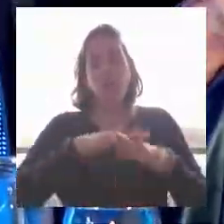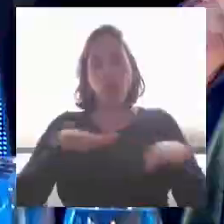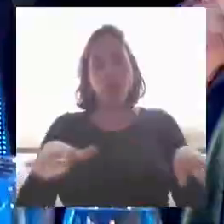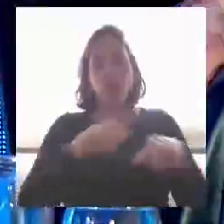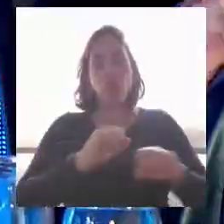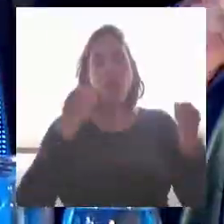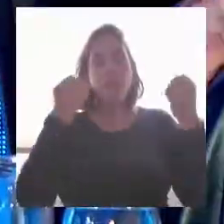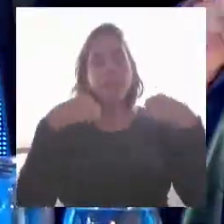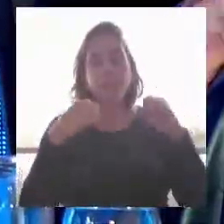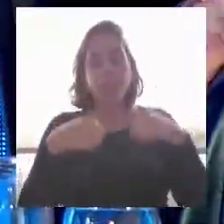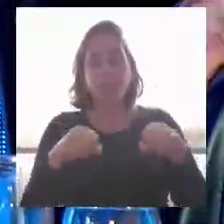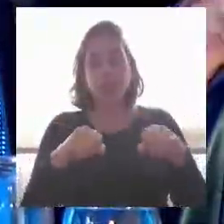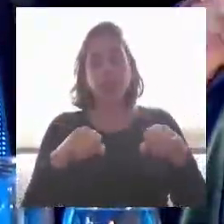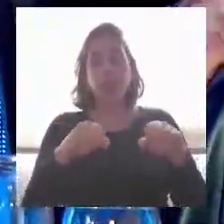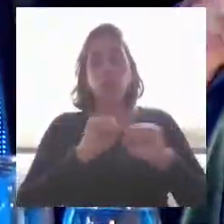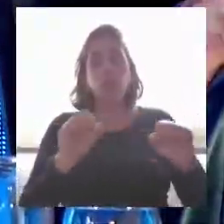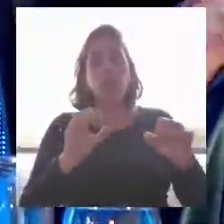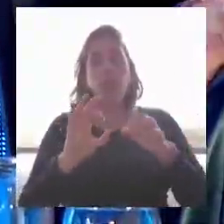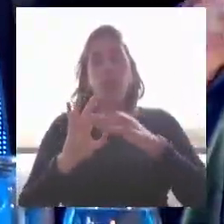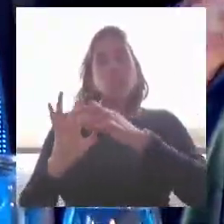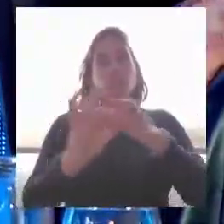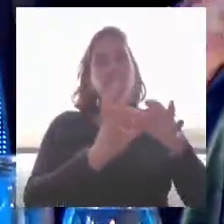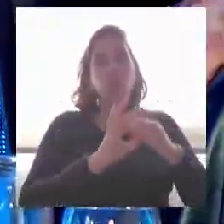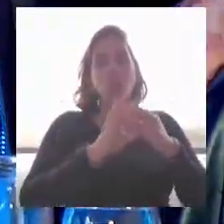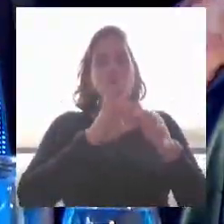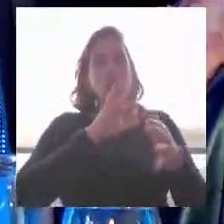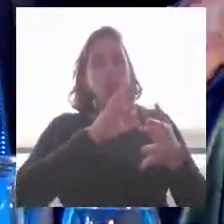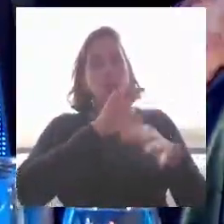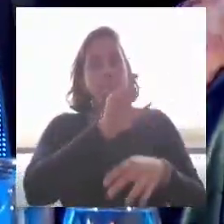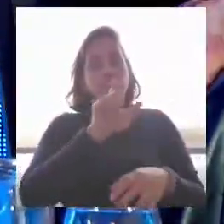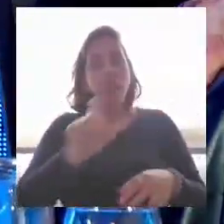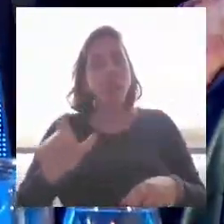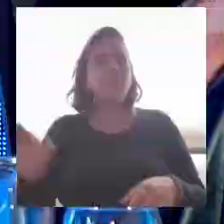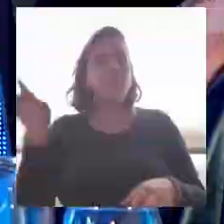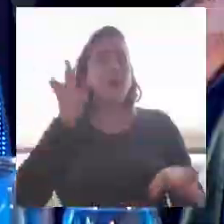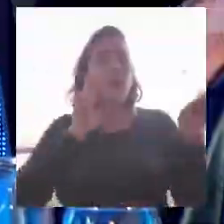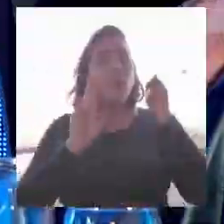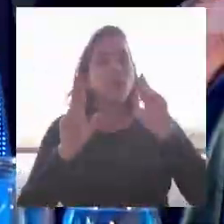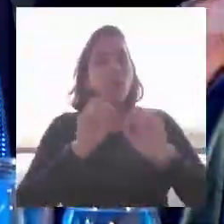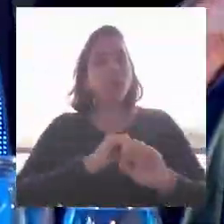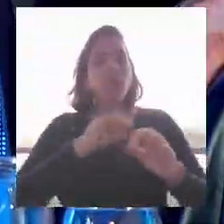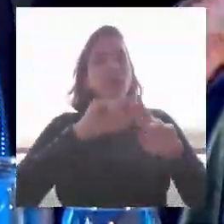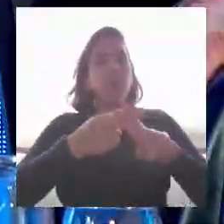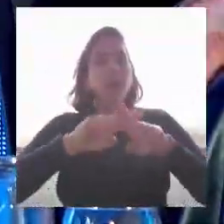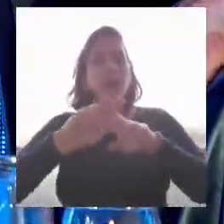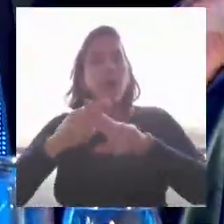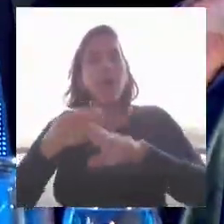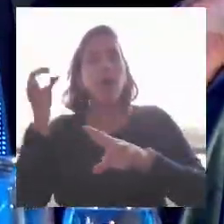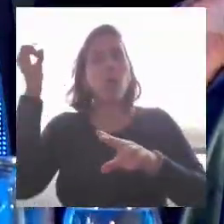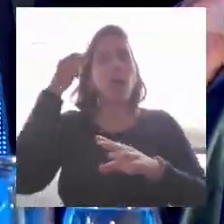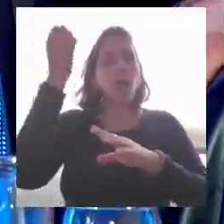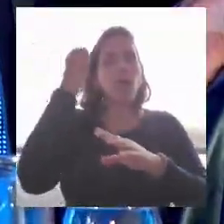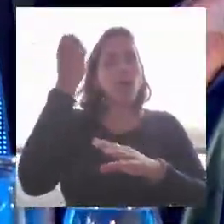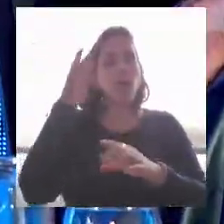puedan ensamblar fonológicamente las palabras repetidas veces hasta que las almacenen. Y cuando las almacenen las pueden